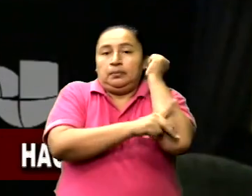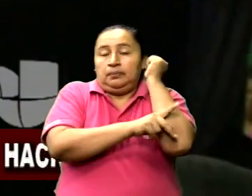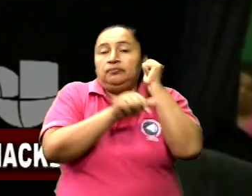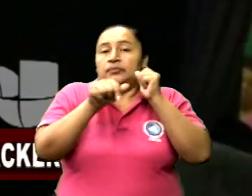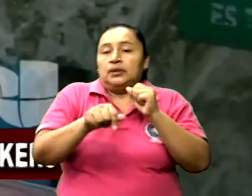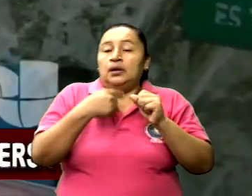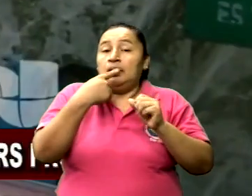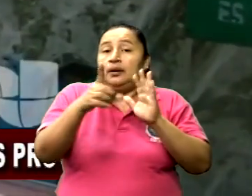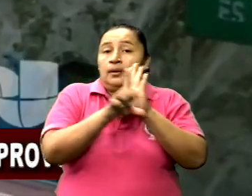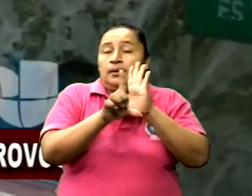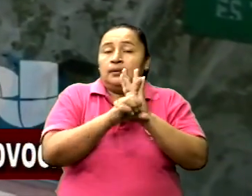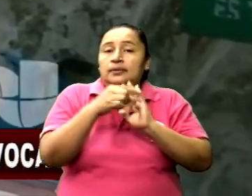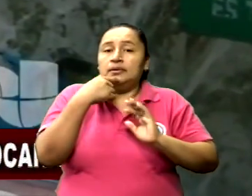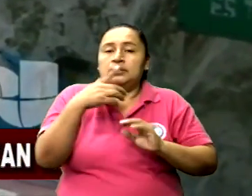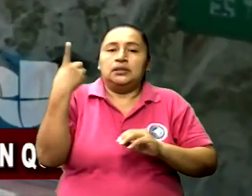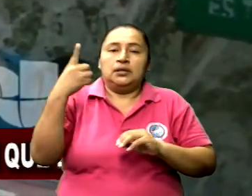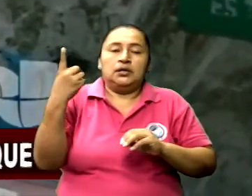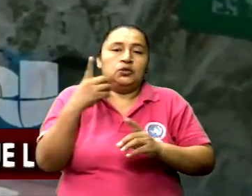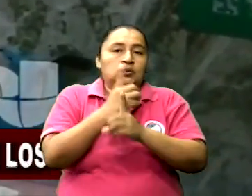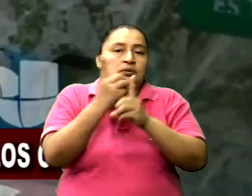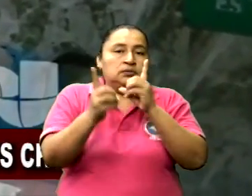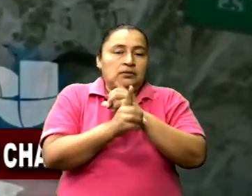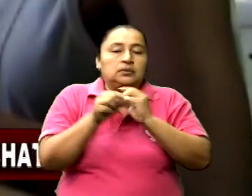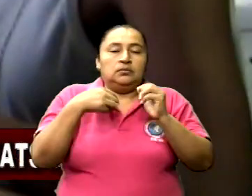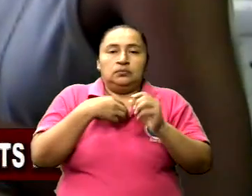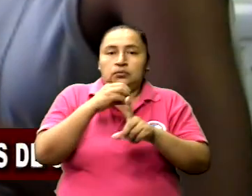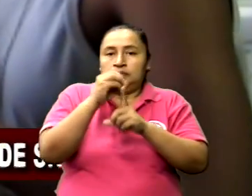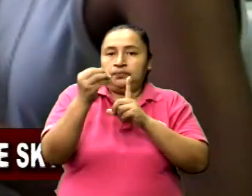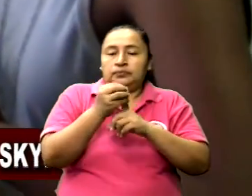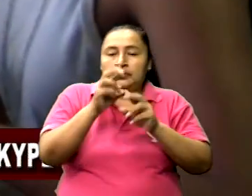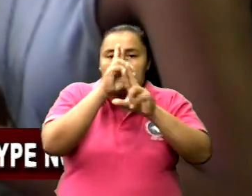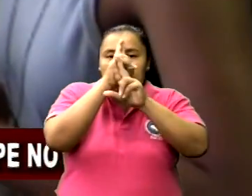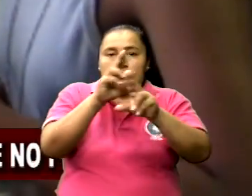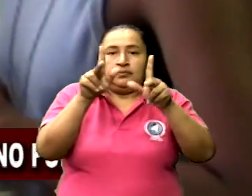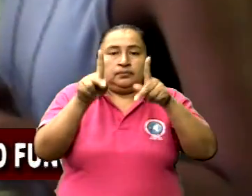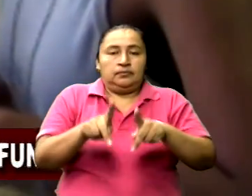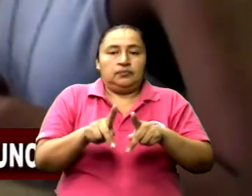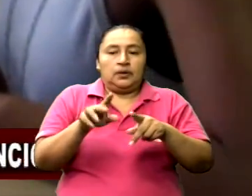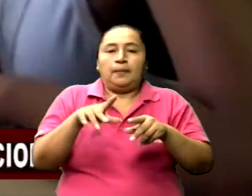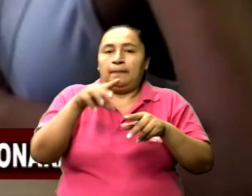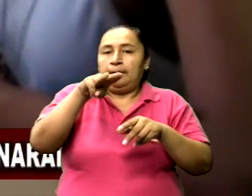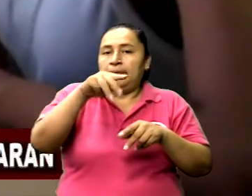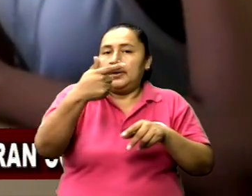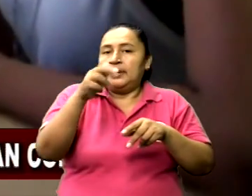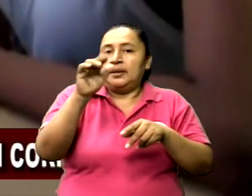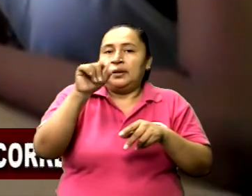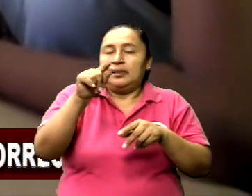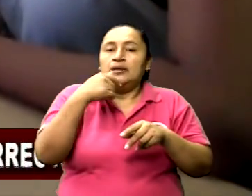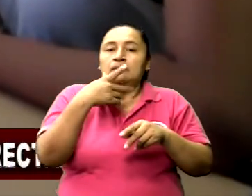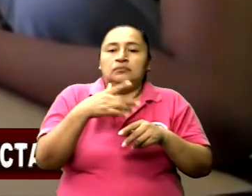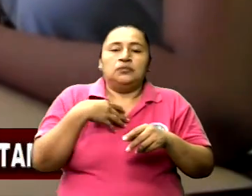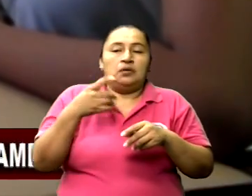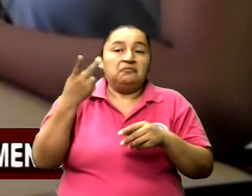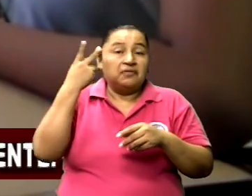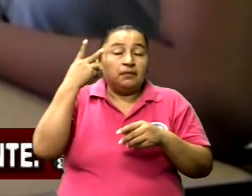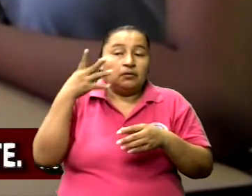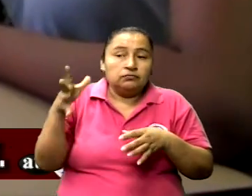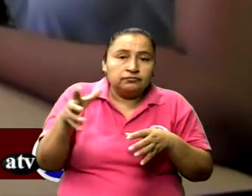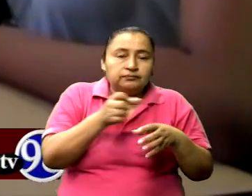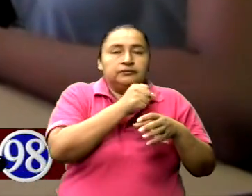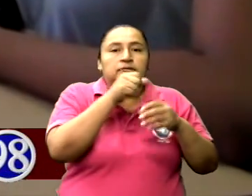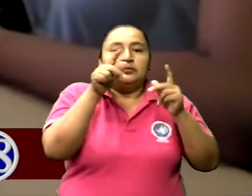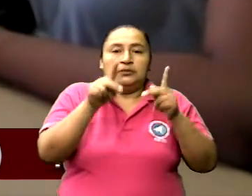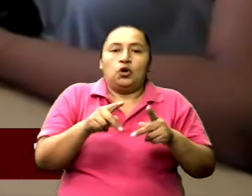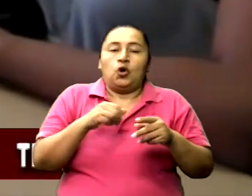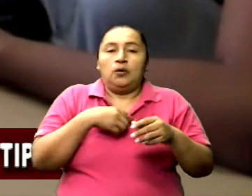establece derechos, obligaciones y mecanismos de protección para migrantes, emigrantes, víctimas de trata y tráfico